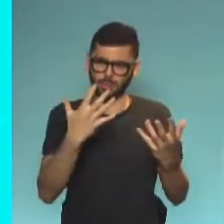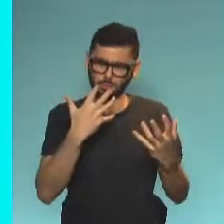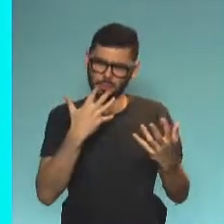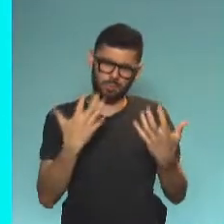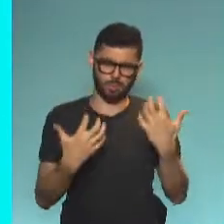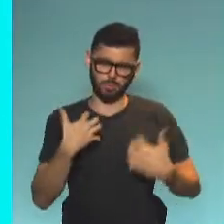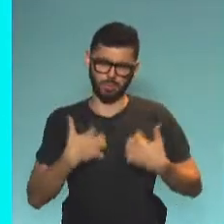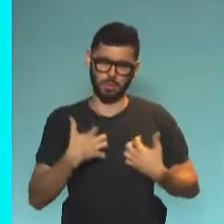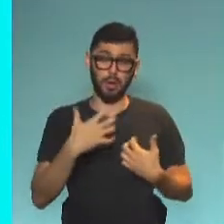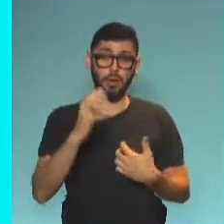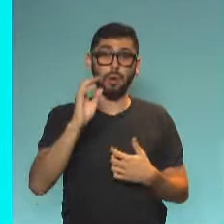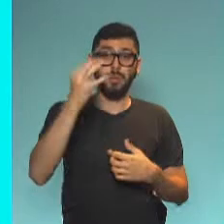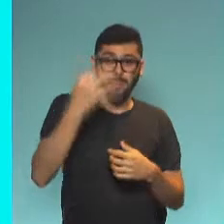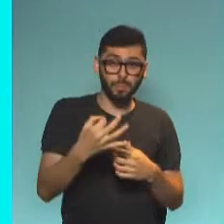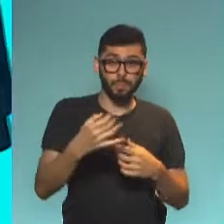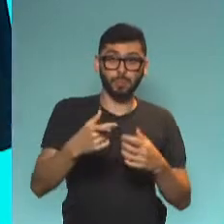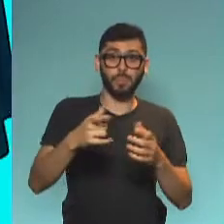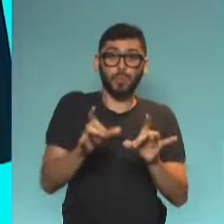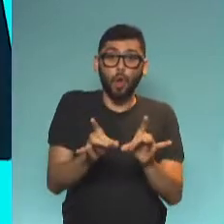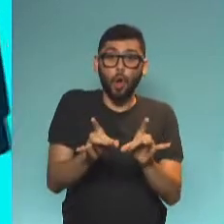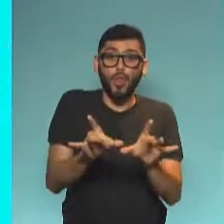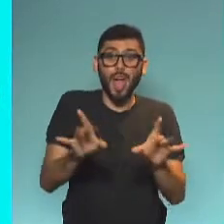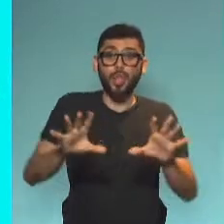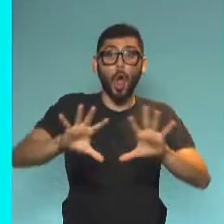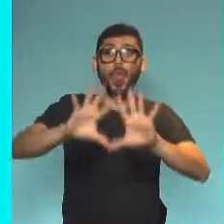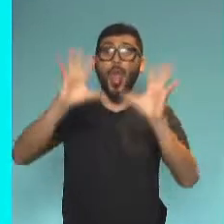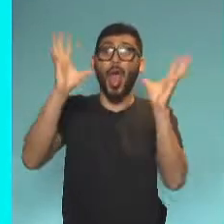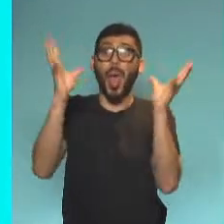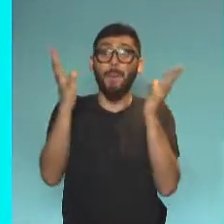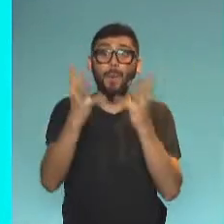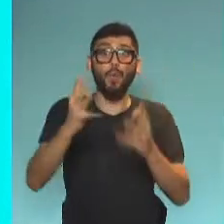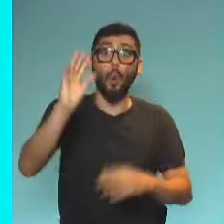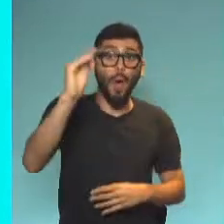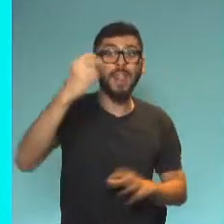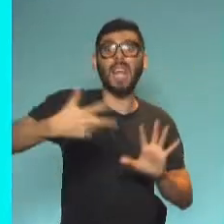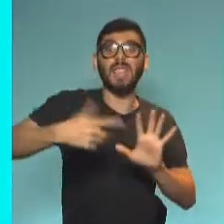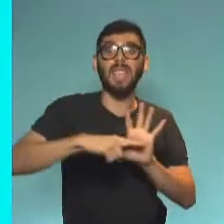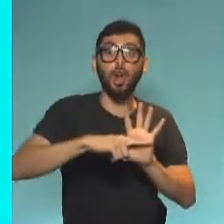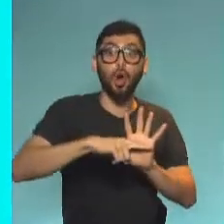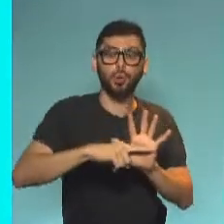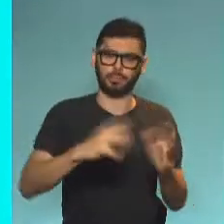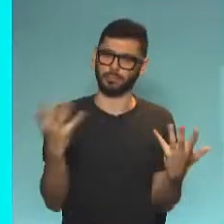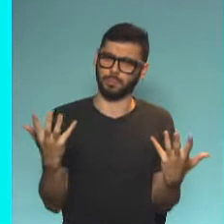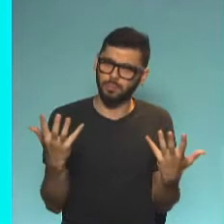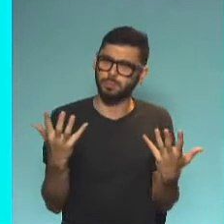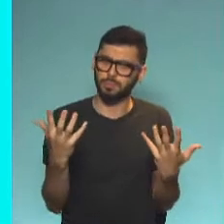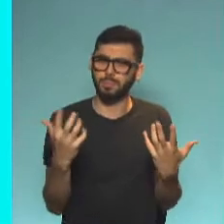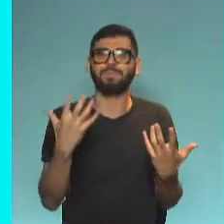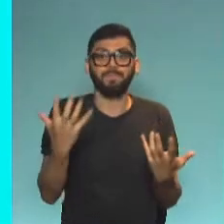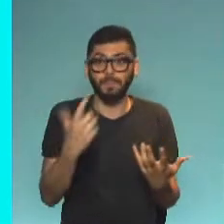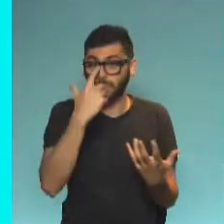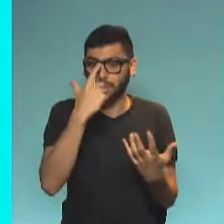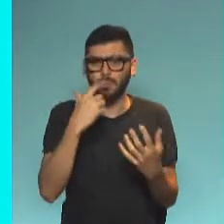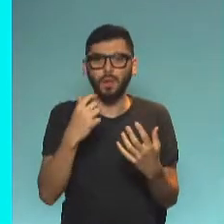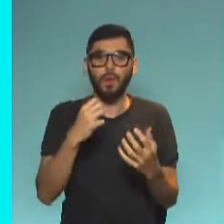Brasil está entre los 3 países con más contagios del mundo. Recién también les anticipaba estos datos con respecto a la cantidad